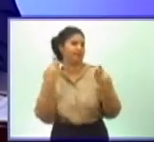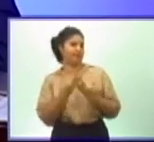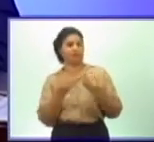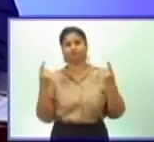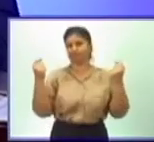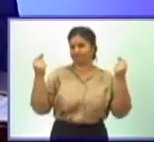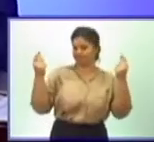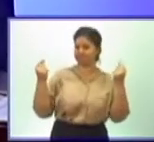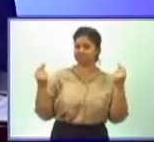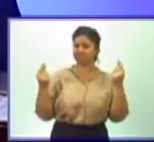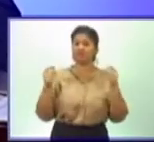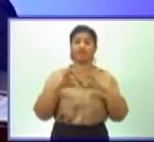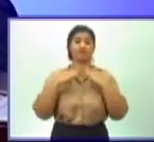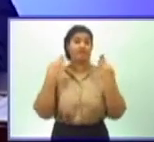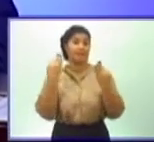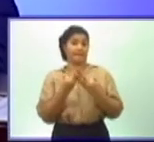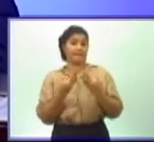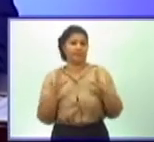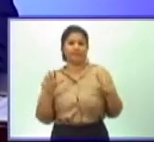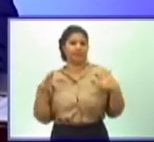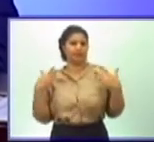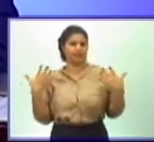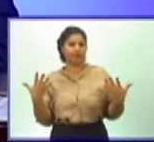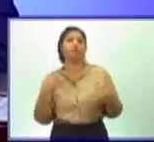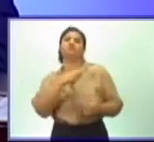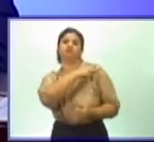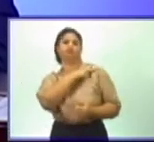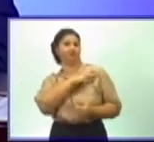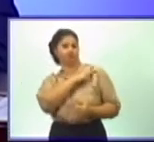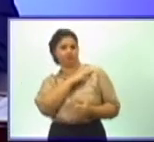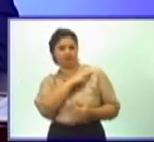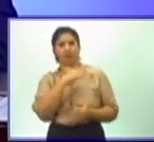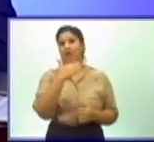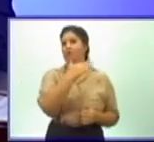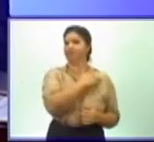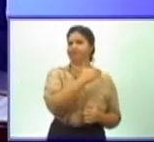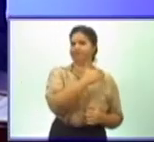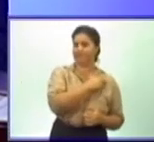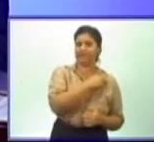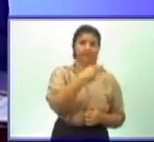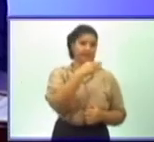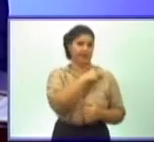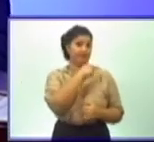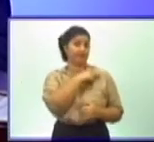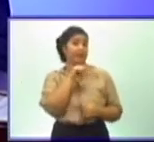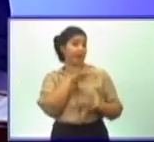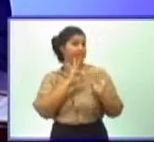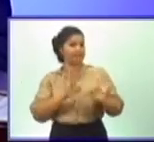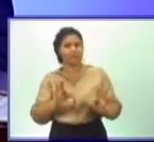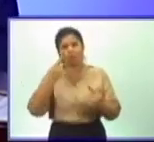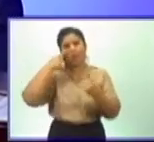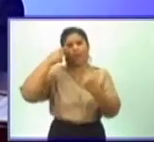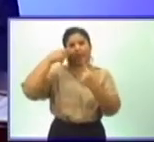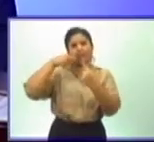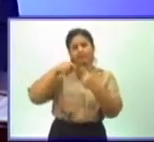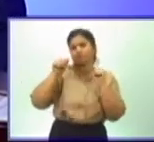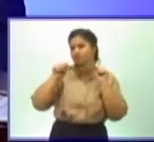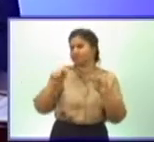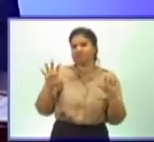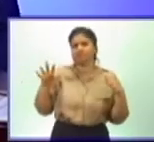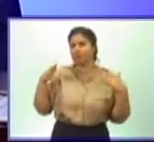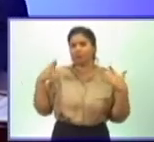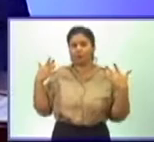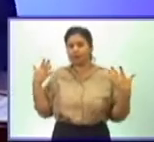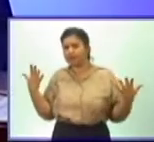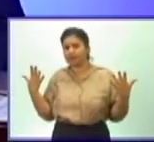adineradas, de familias que tenían una importante posición. Y por supuesto la intención era asesorarlo y un poco